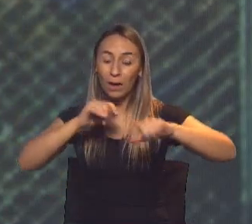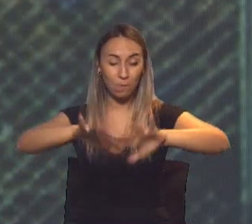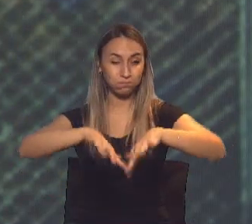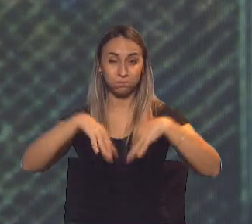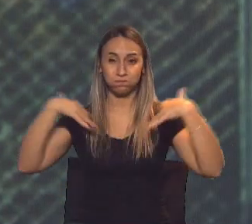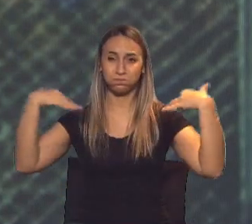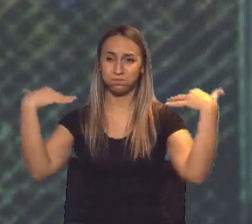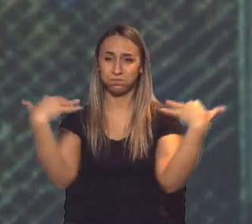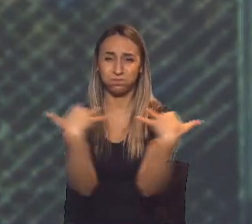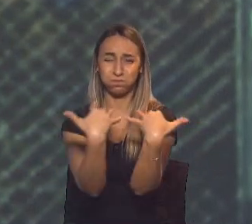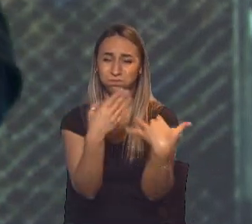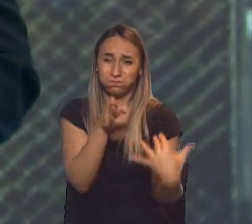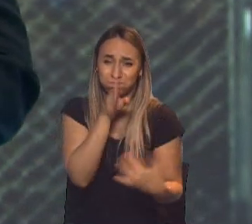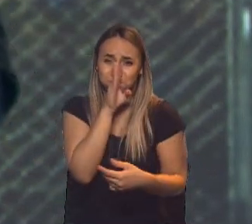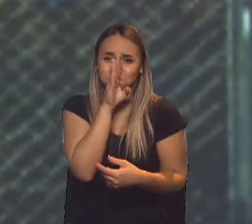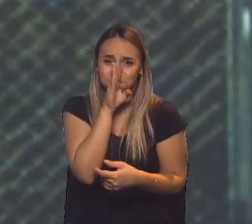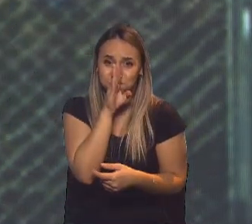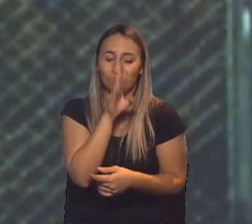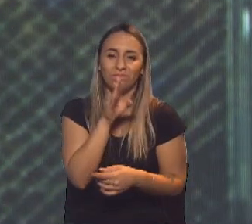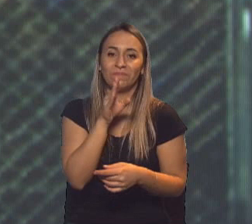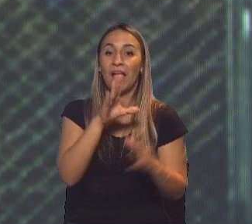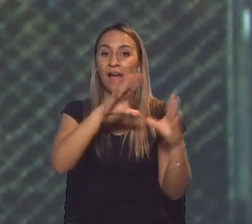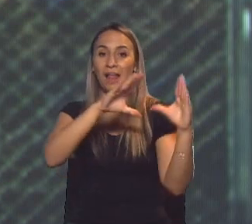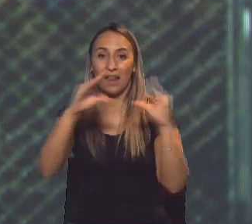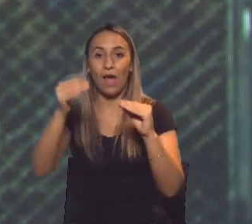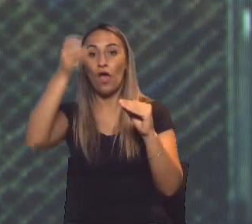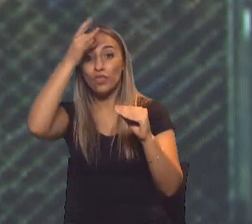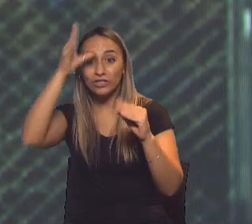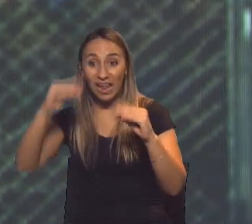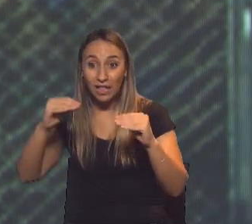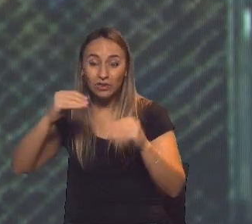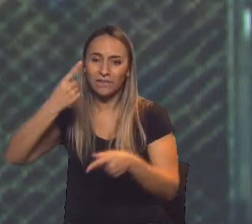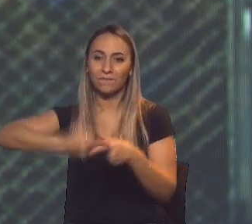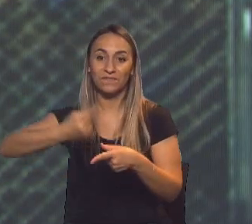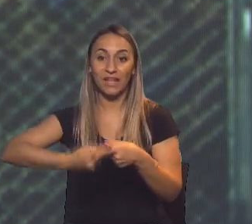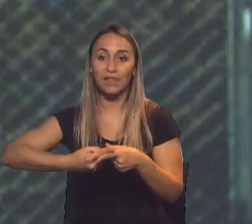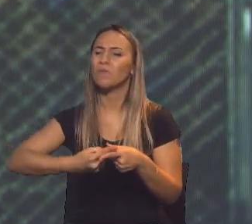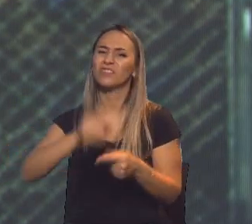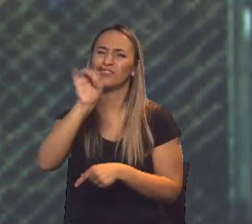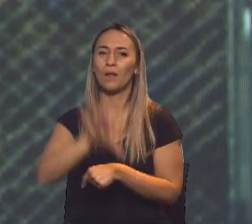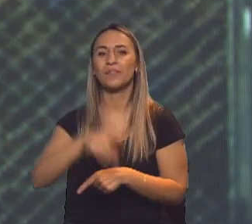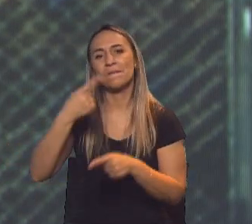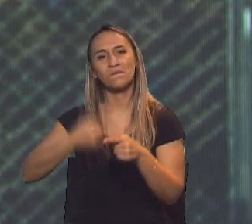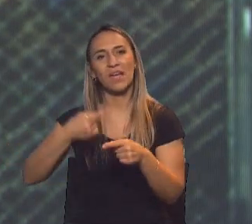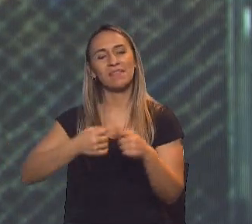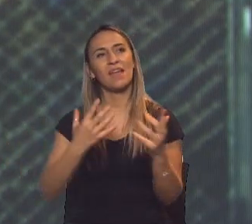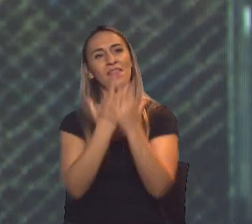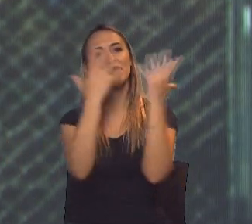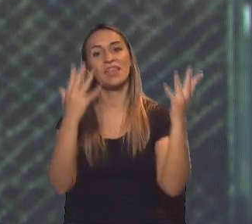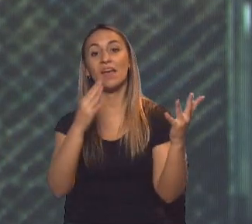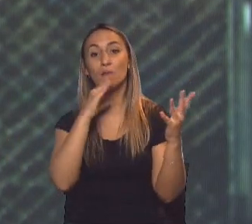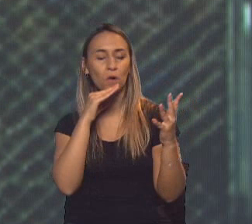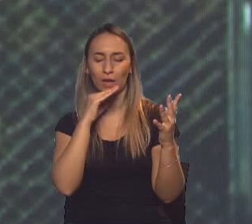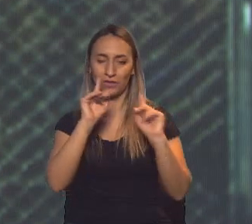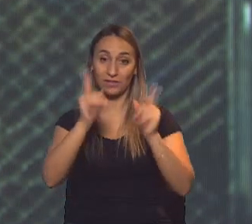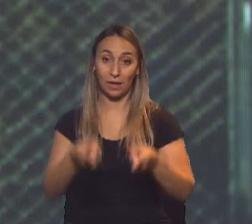repleta, reventada de gente, pudiese festejar a las 12 de la noche. Pero se festejaba no solamente el Día del Hincha de Boca, se